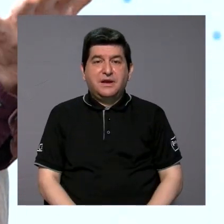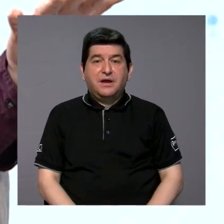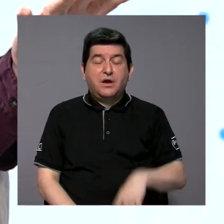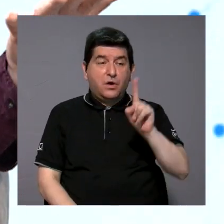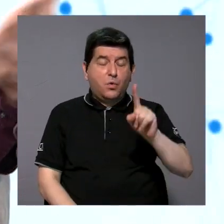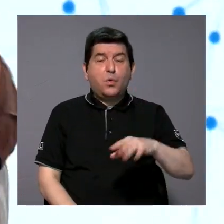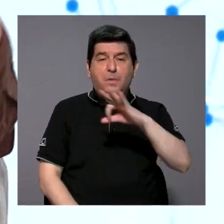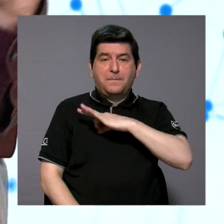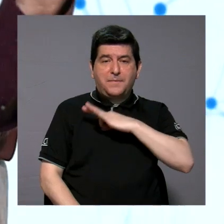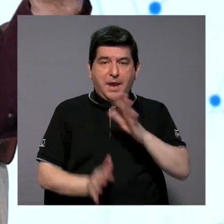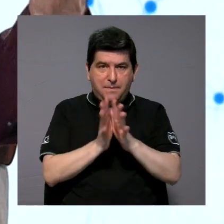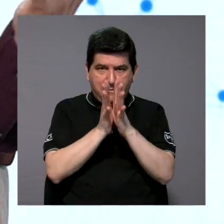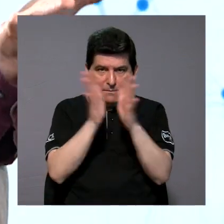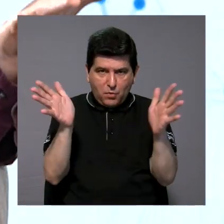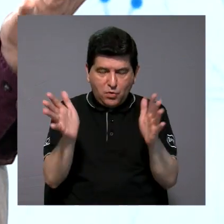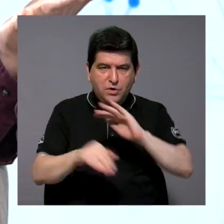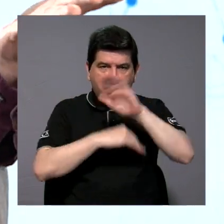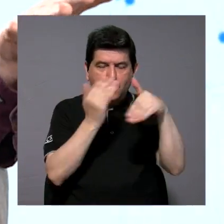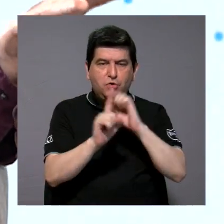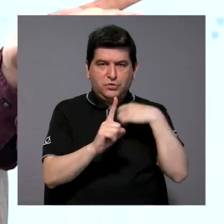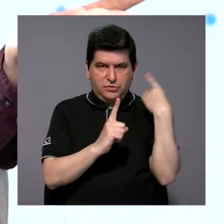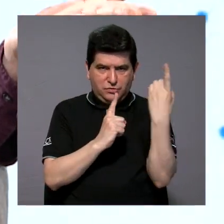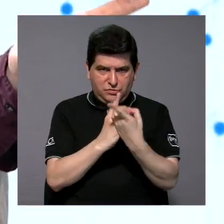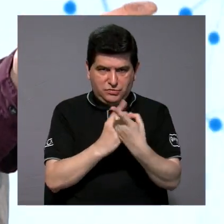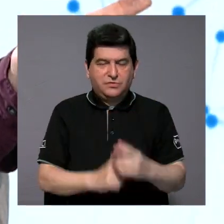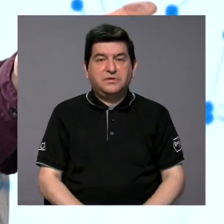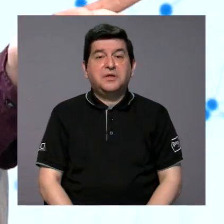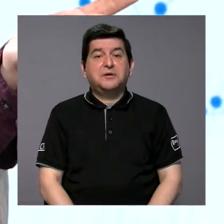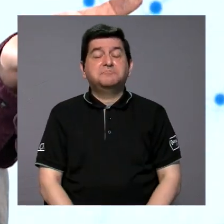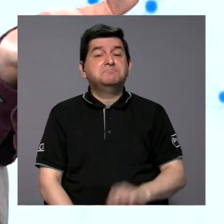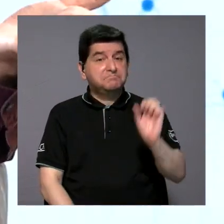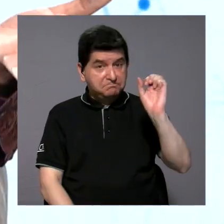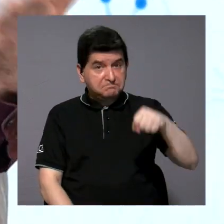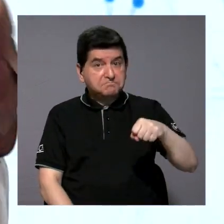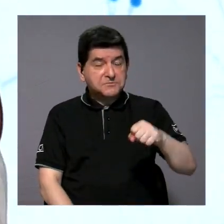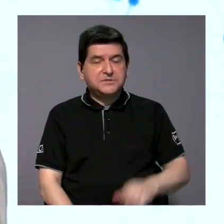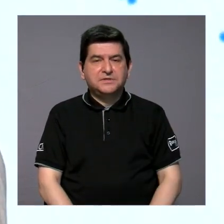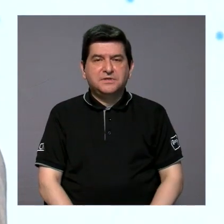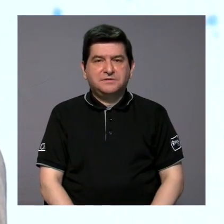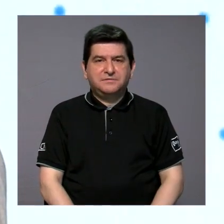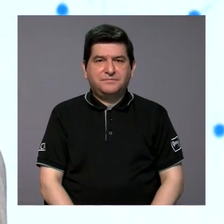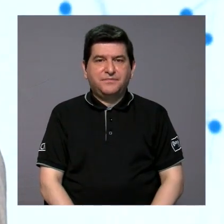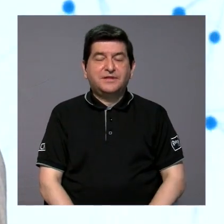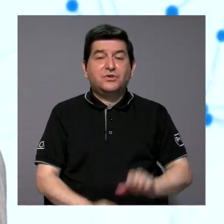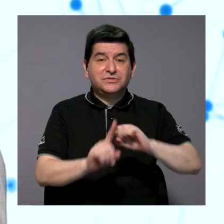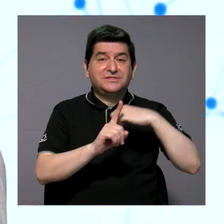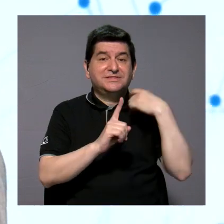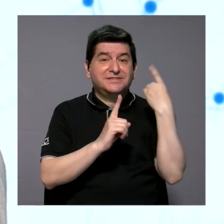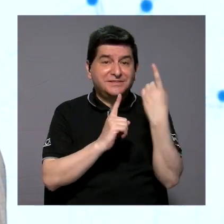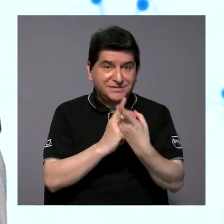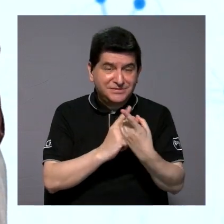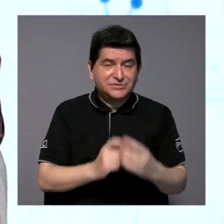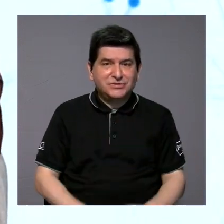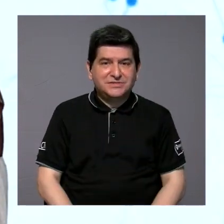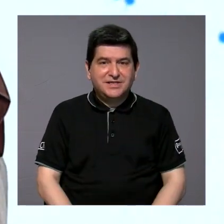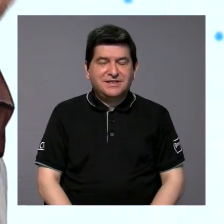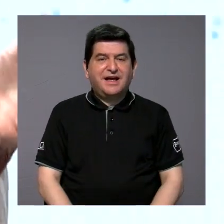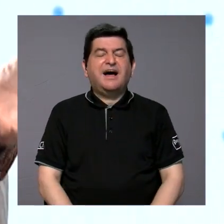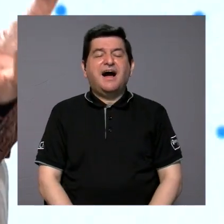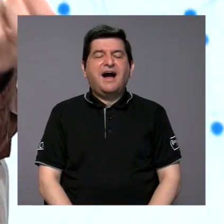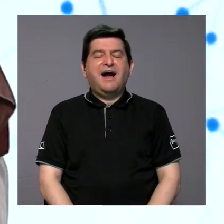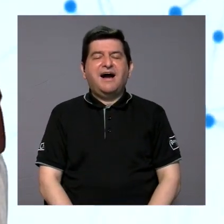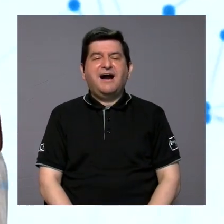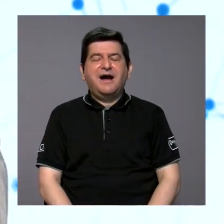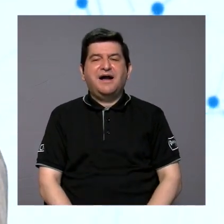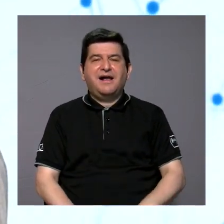bien público para el resto de la sociedad, bueno, usted debería estar o tener derecho a